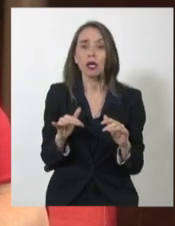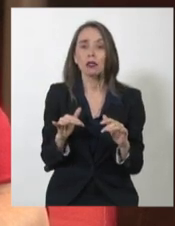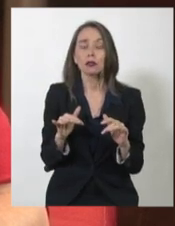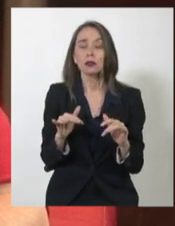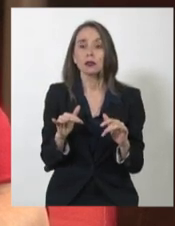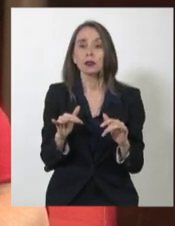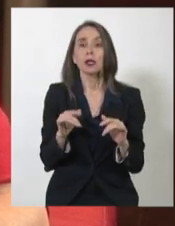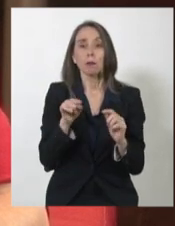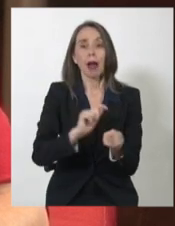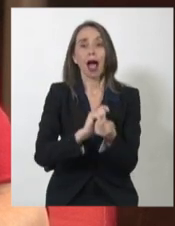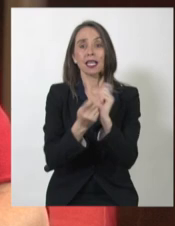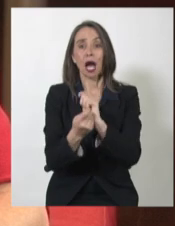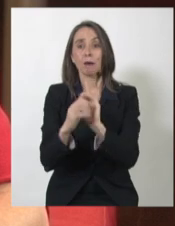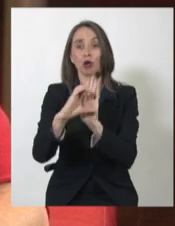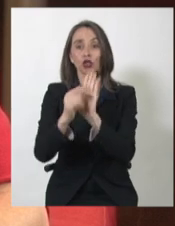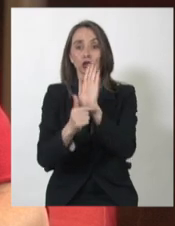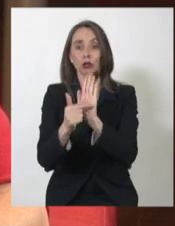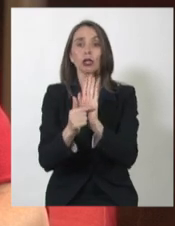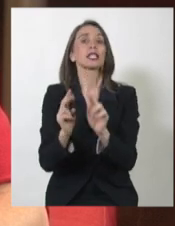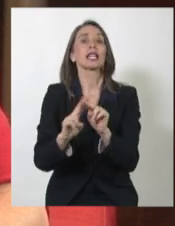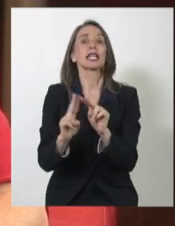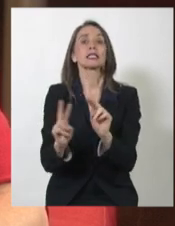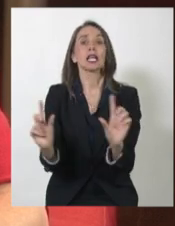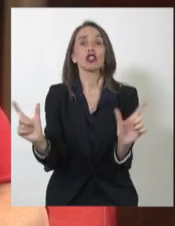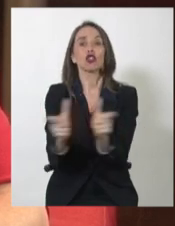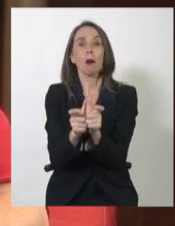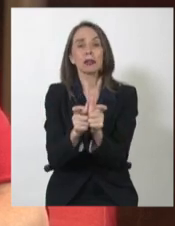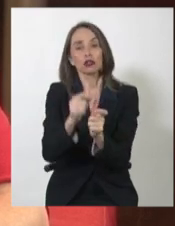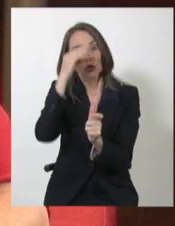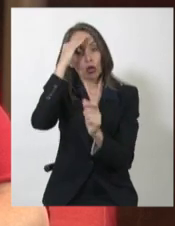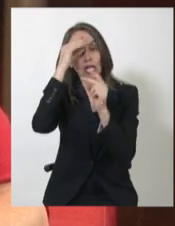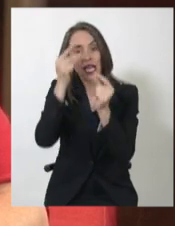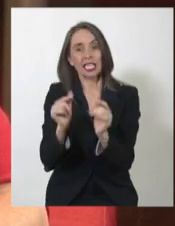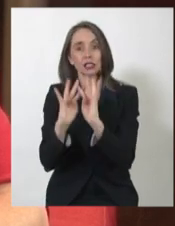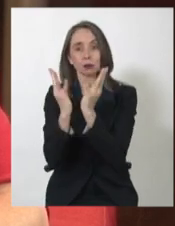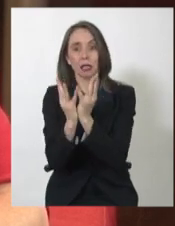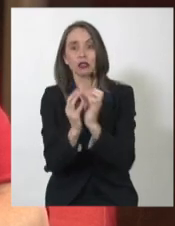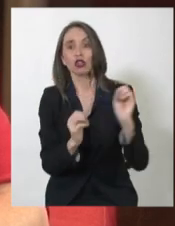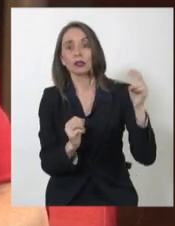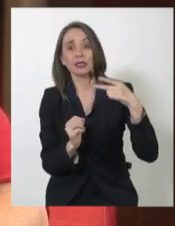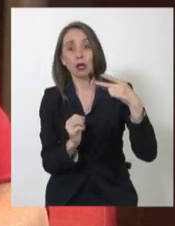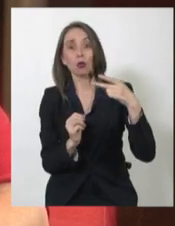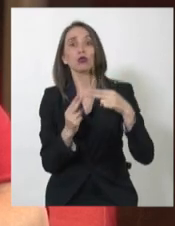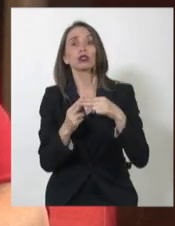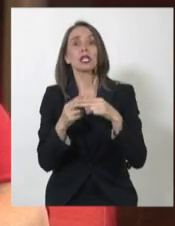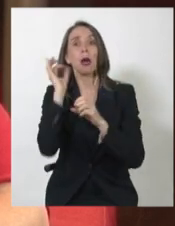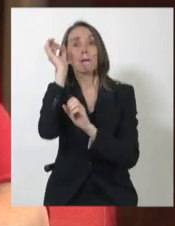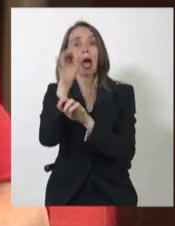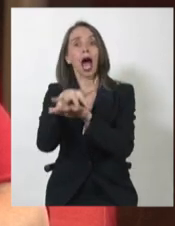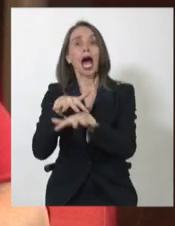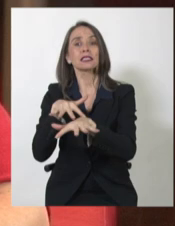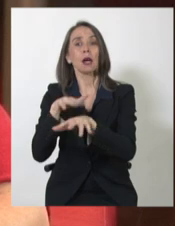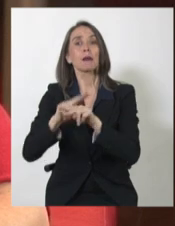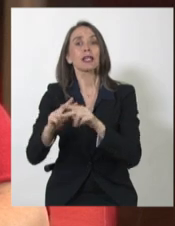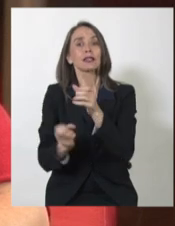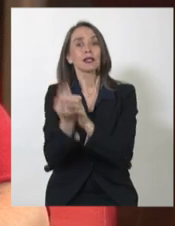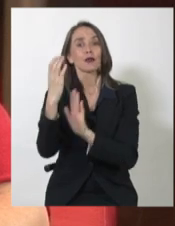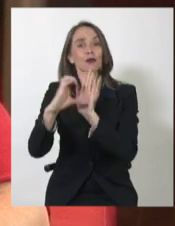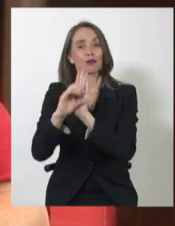para este tipo de cambio son las comisiones de expertos. Y en segundo lugar aparece la Asamblea Constituyente. Por lo